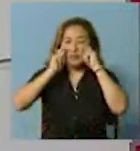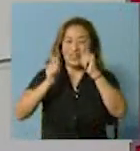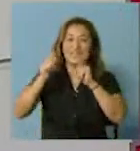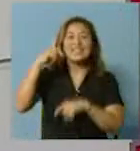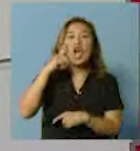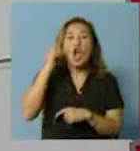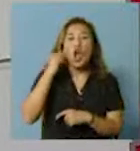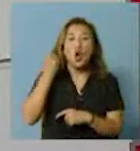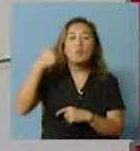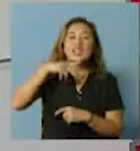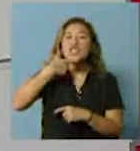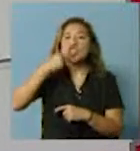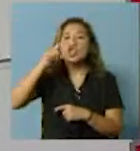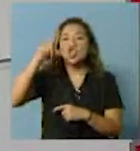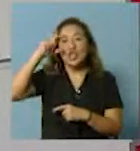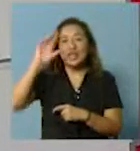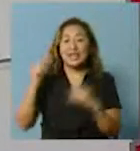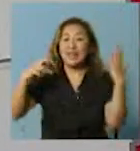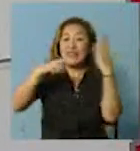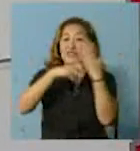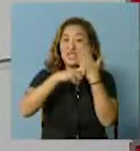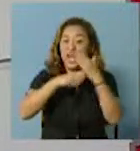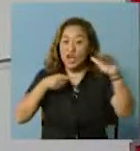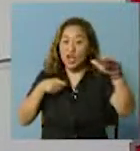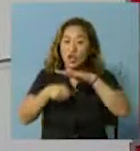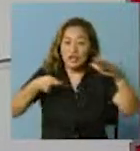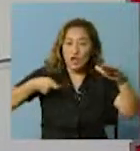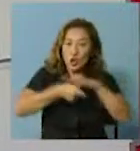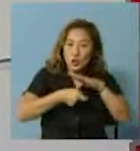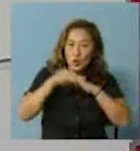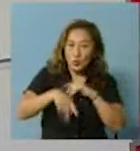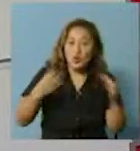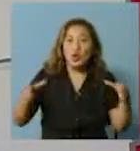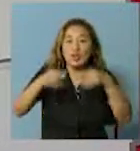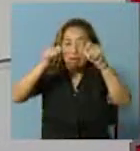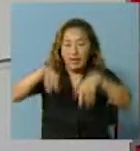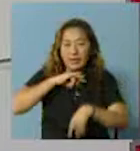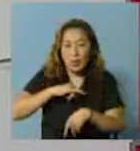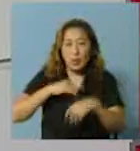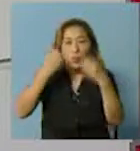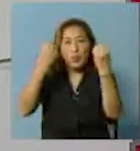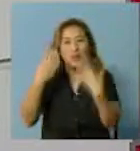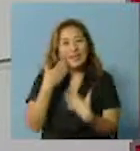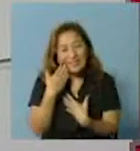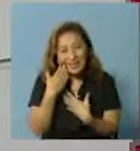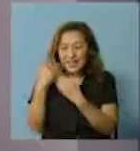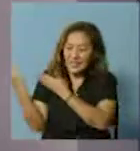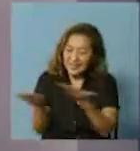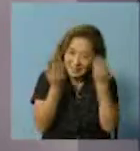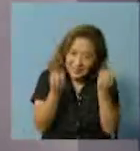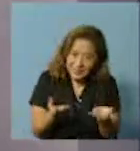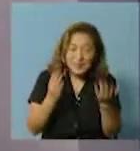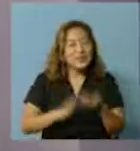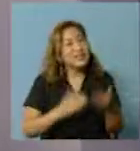doctor juan manuel soler fiscal anticorrupción adjunto de la provincia doctora muy buenas tardes gracias por venir